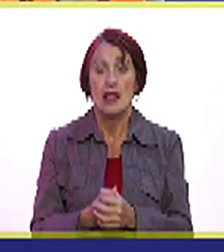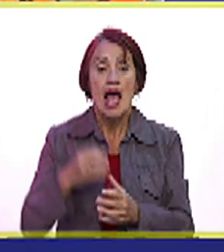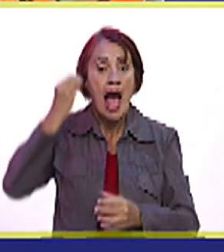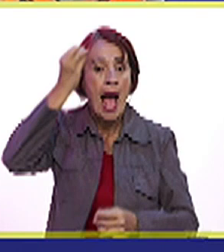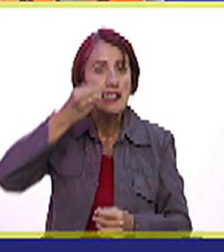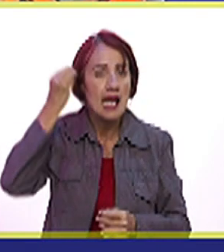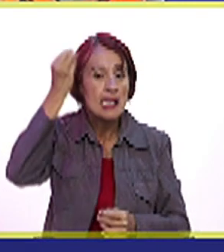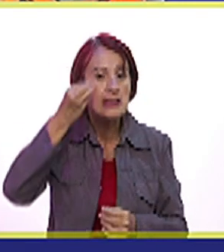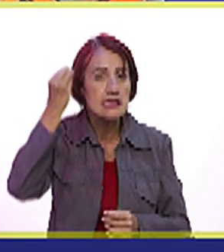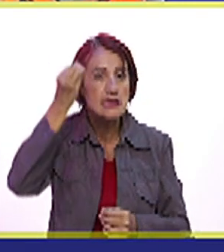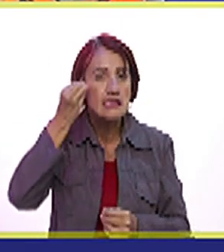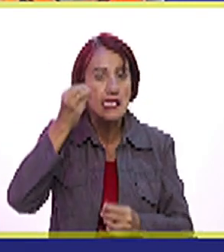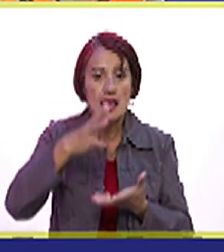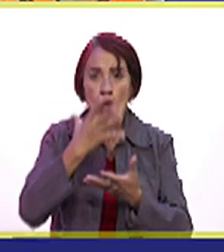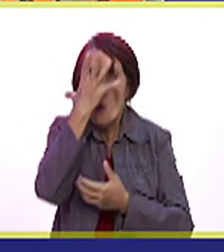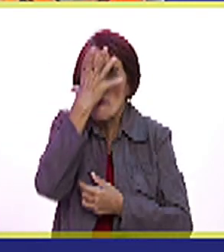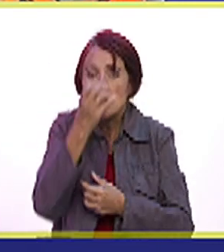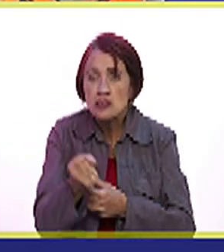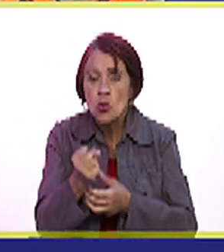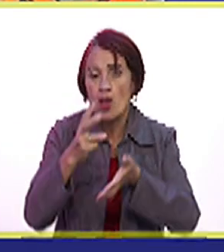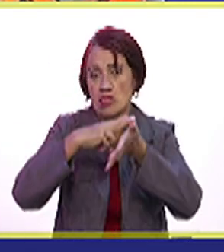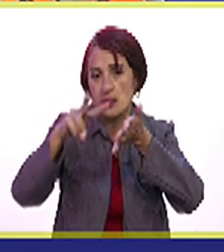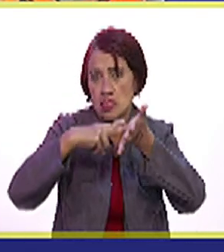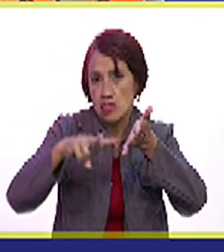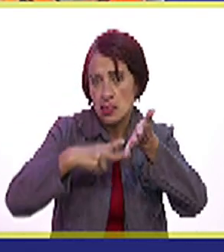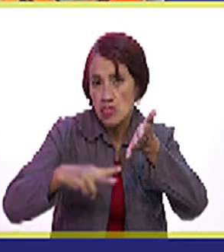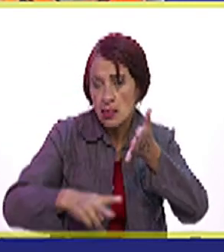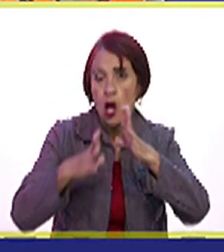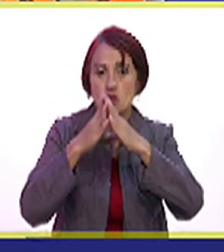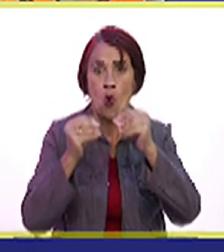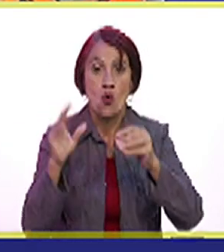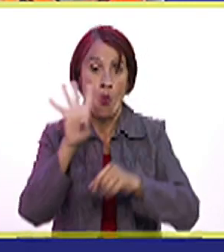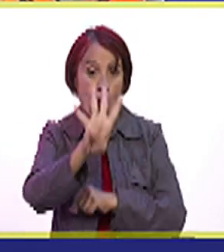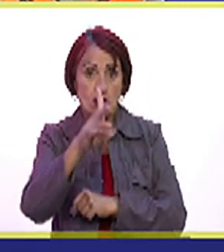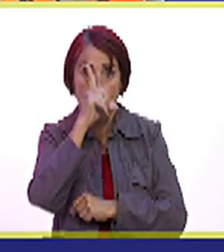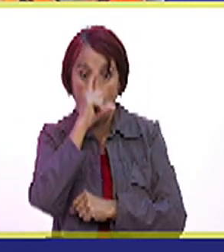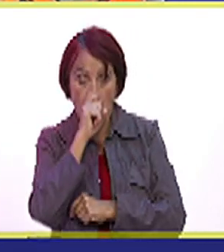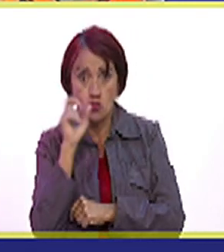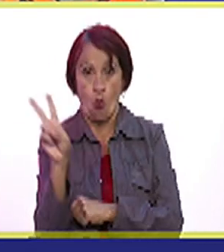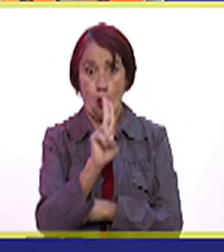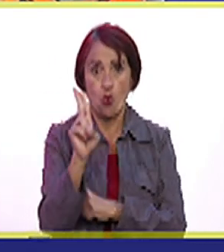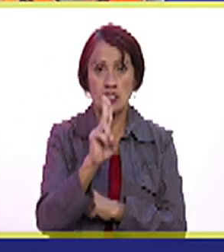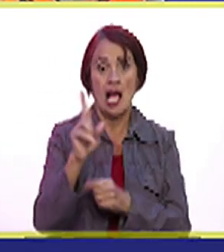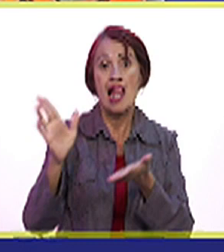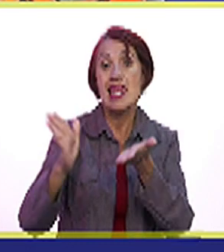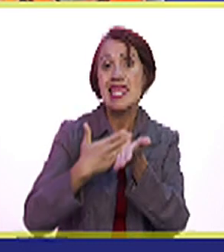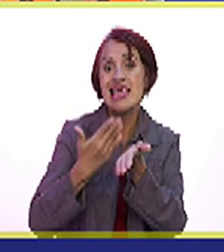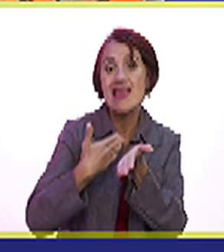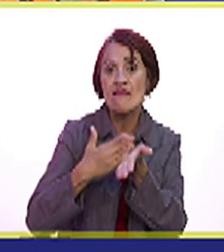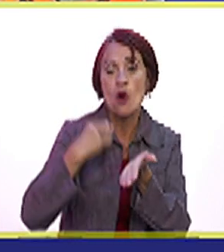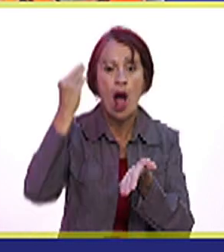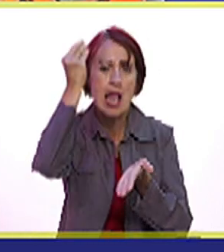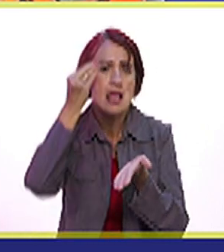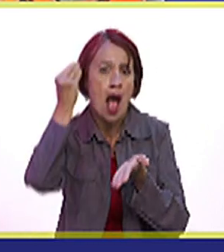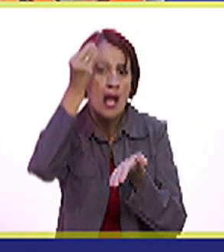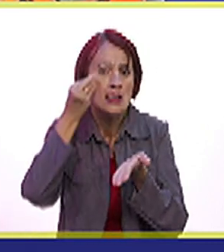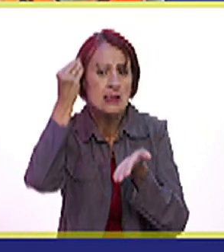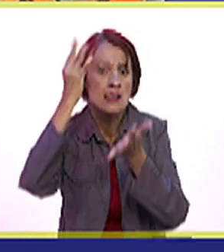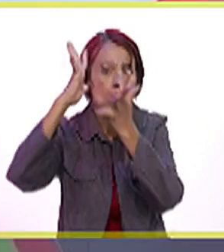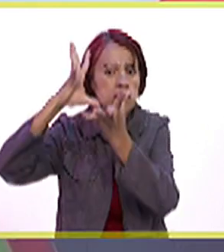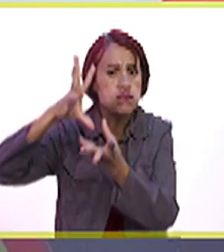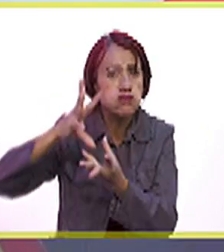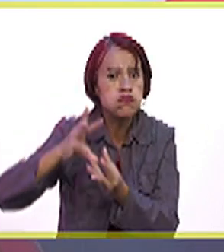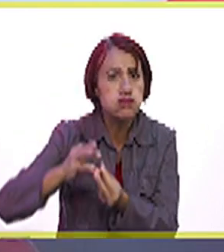Análisis y compresión de texto. Mayormente los estudiantes de cuarto año utilizan textos en cuanto a análisis,